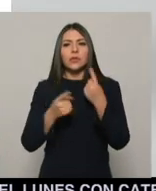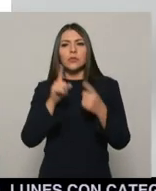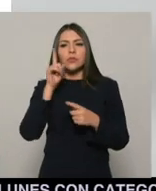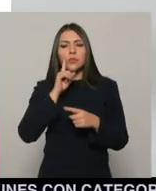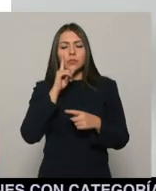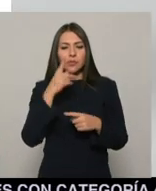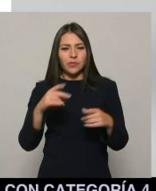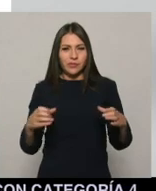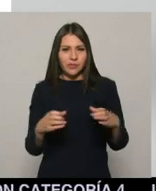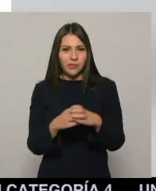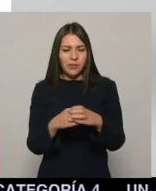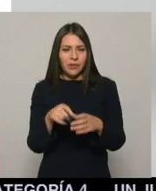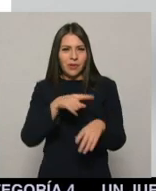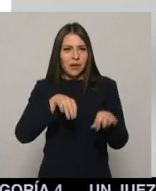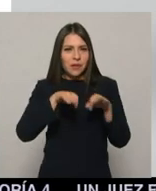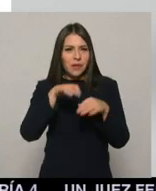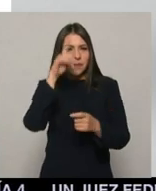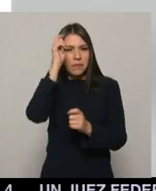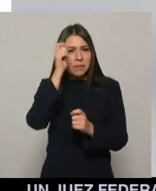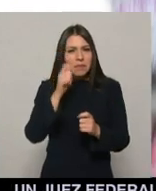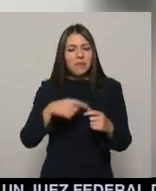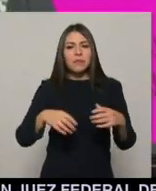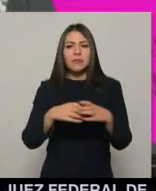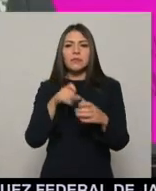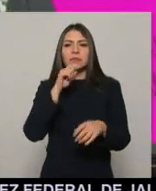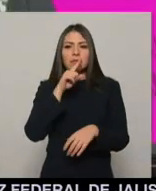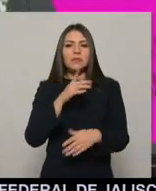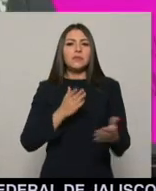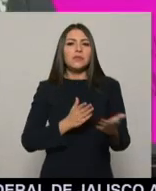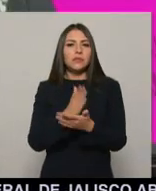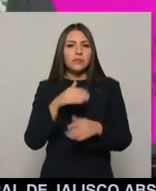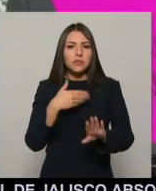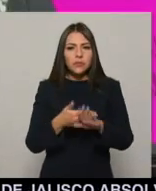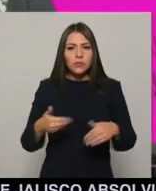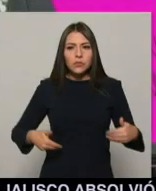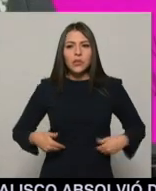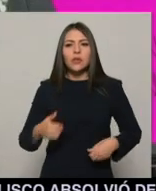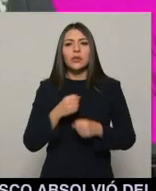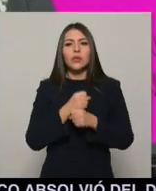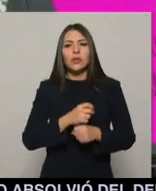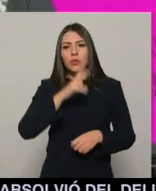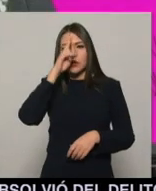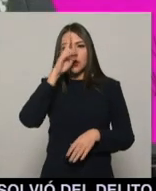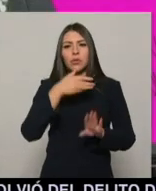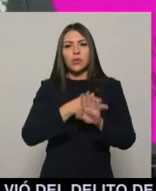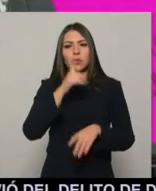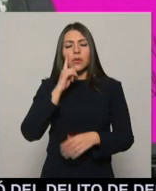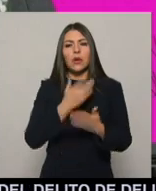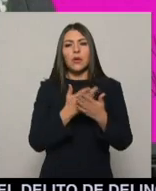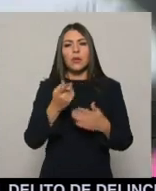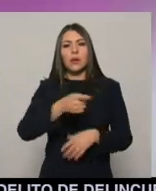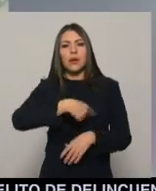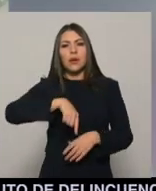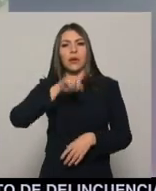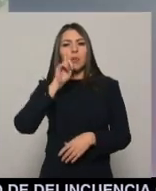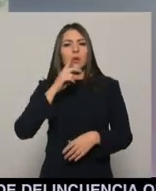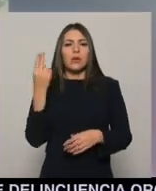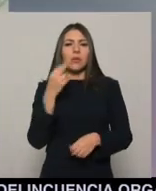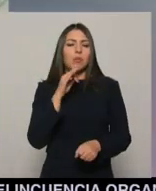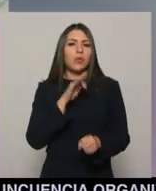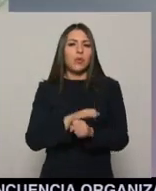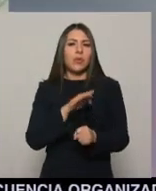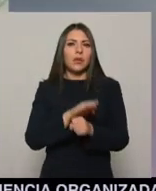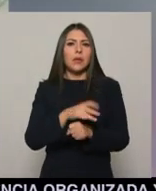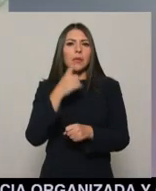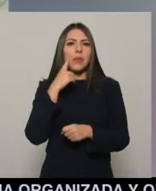hay mujeres que han sufrido la violencia de género en este país, y pues es también protección para nosotras, para todas, y darle